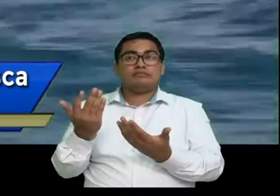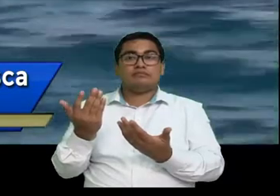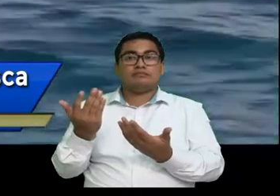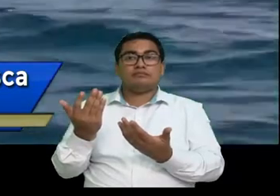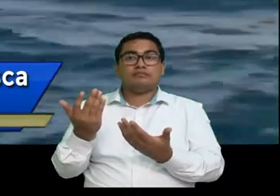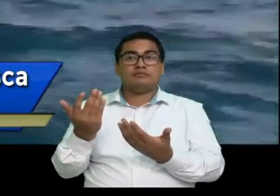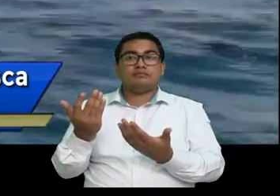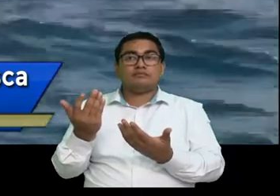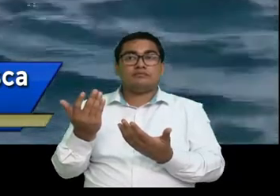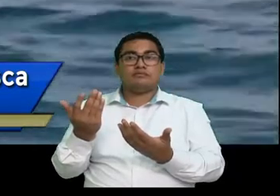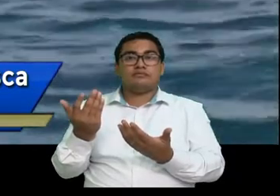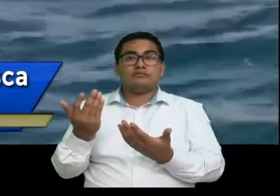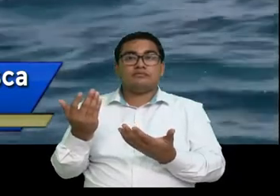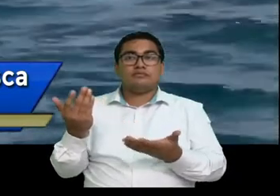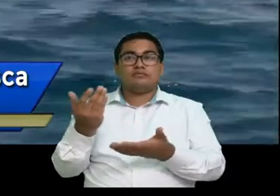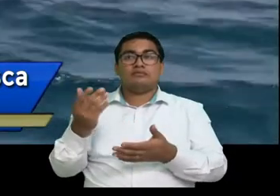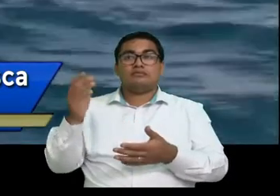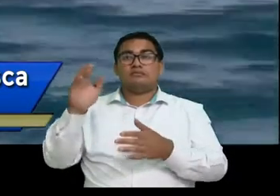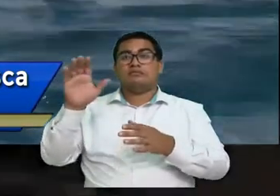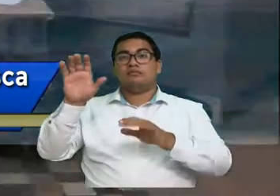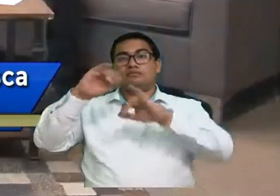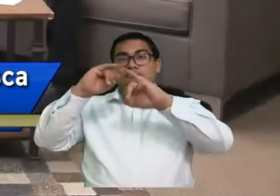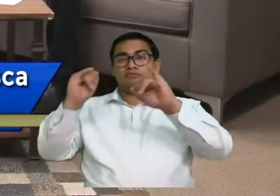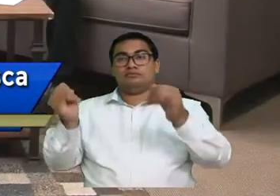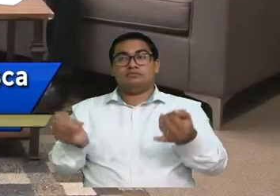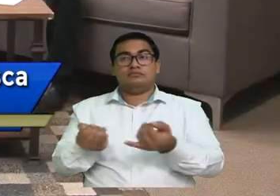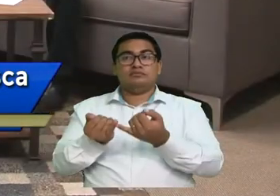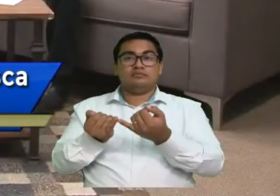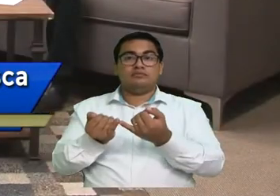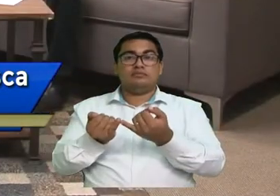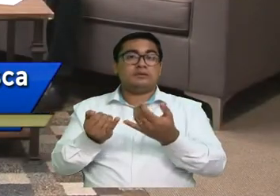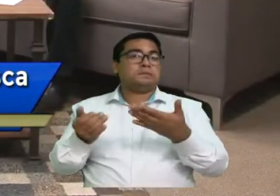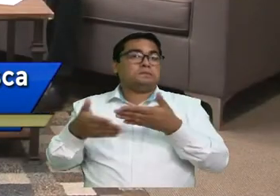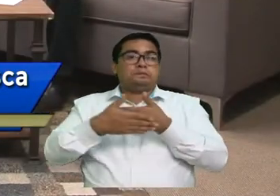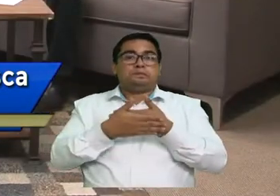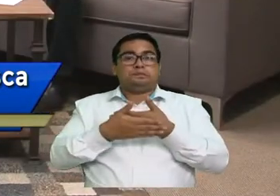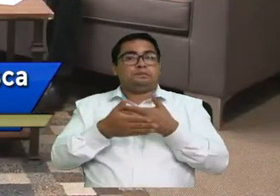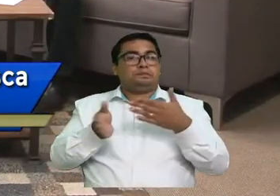que se contrajera el mercado internacional, como efectivamente ha ocurrido.